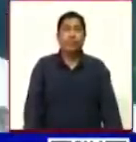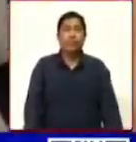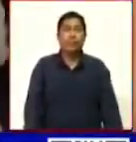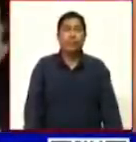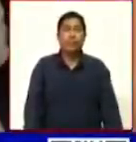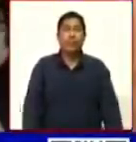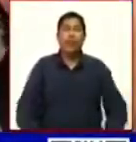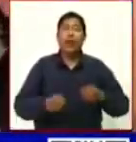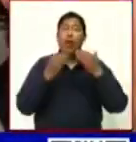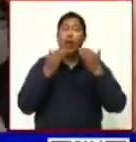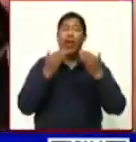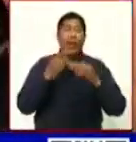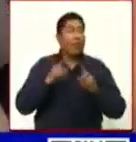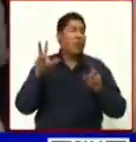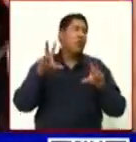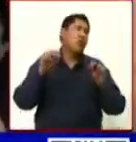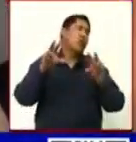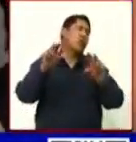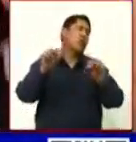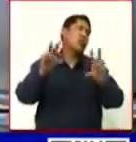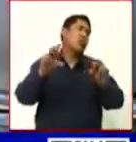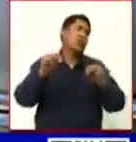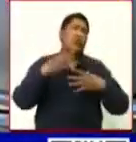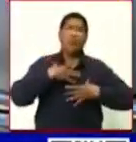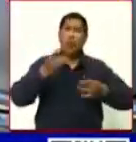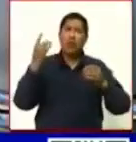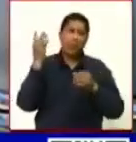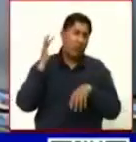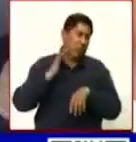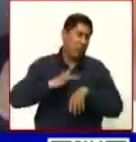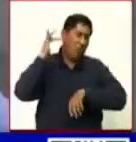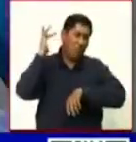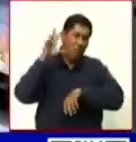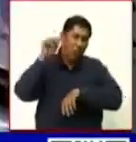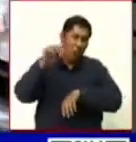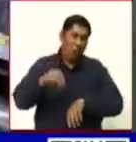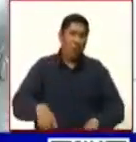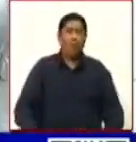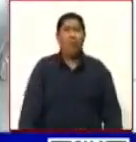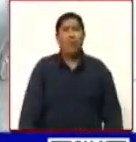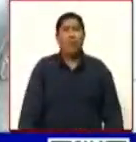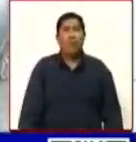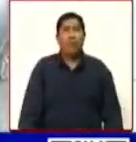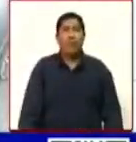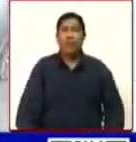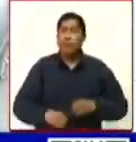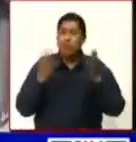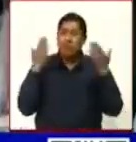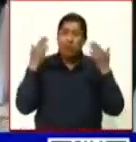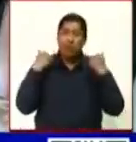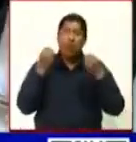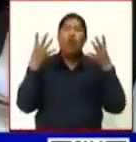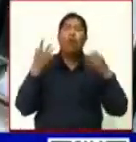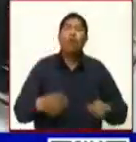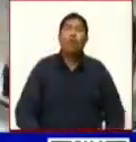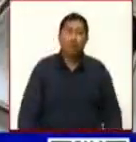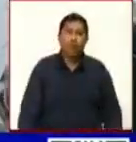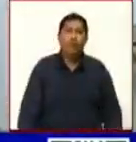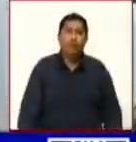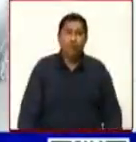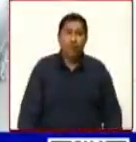Gracias pero por favor No no me gusta que me toquen mucho calor